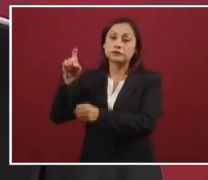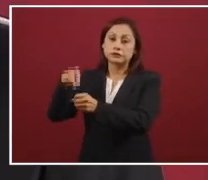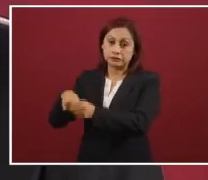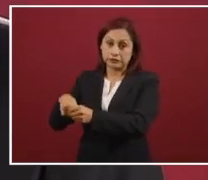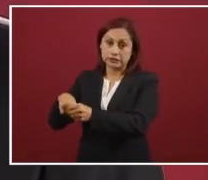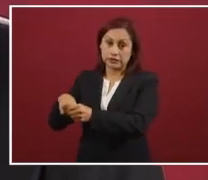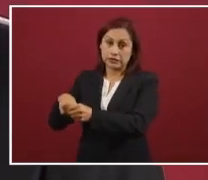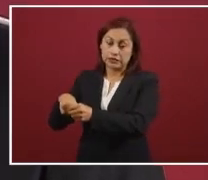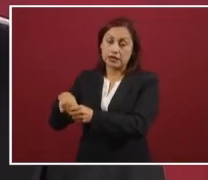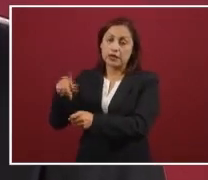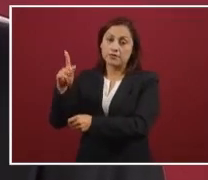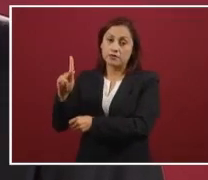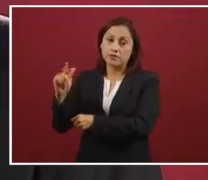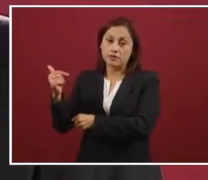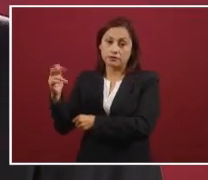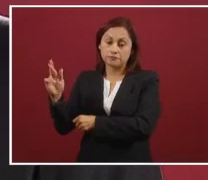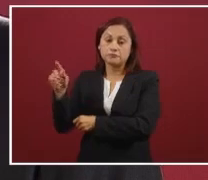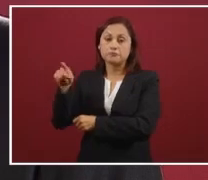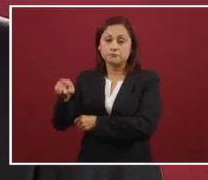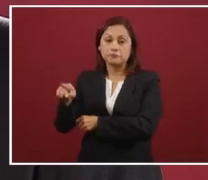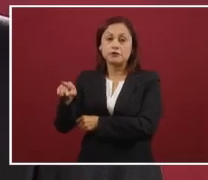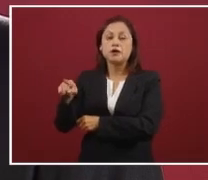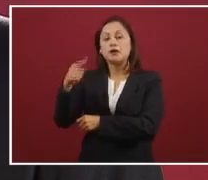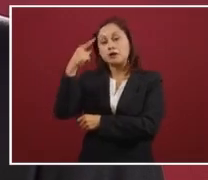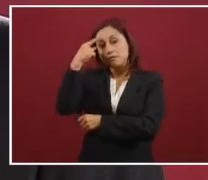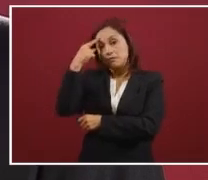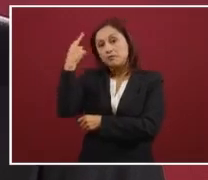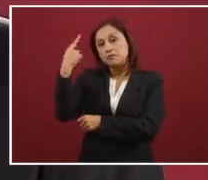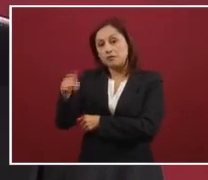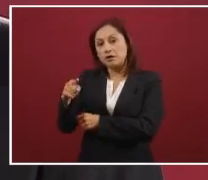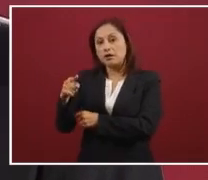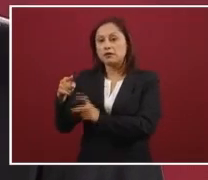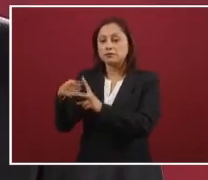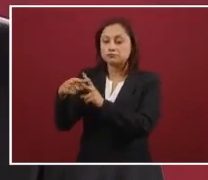para cuantificar daños y